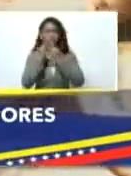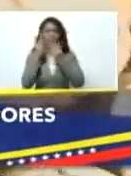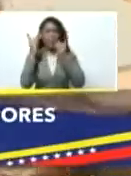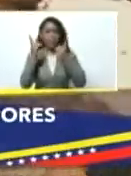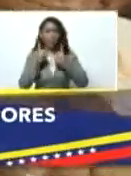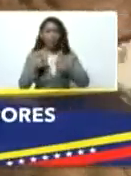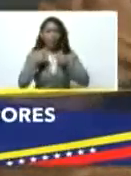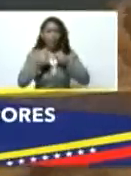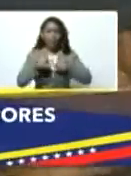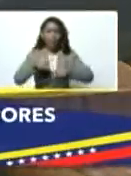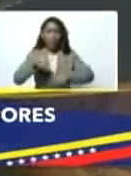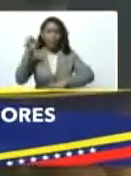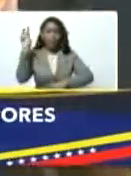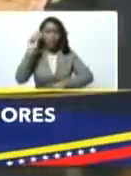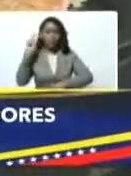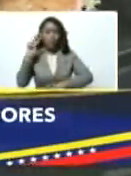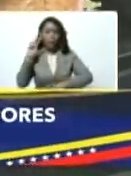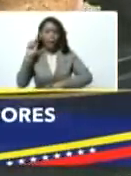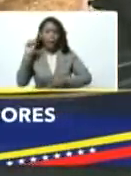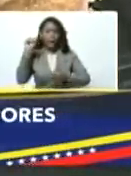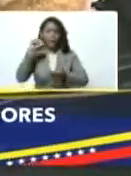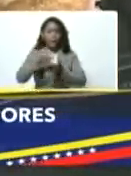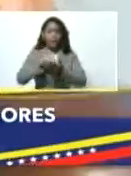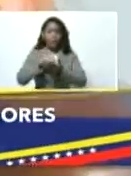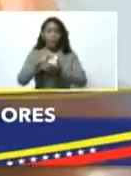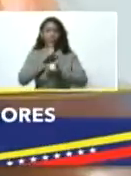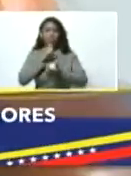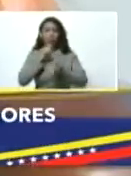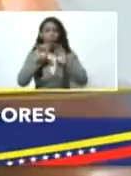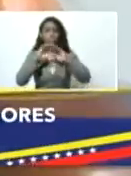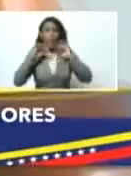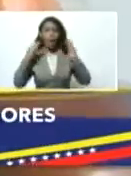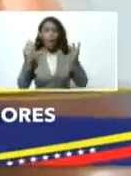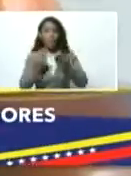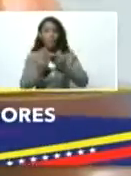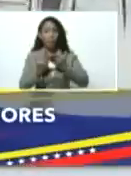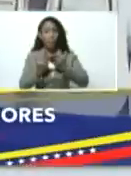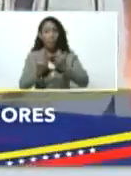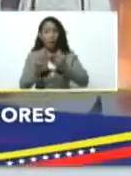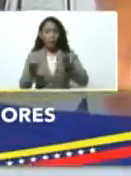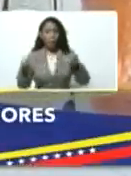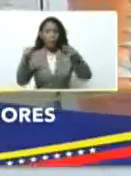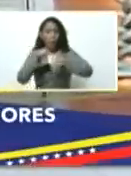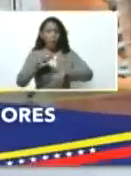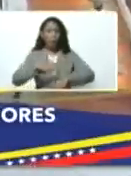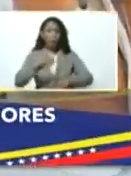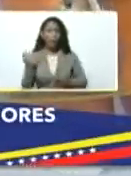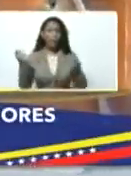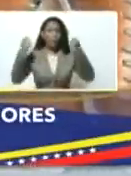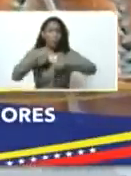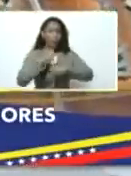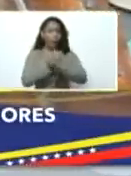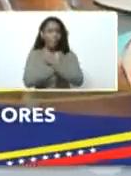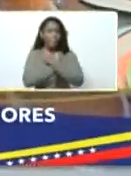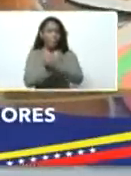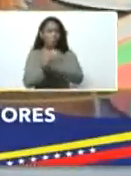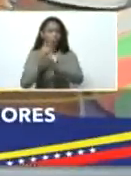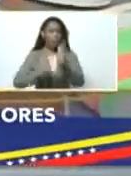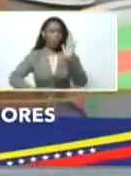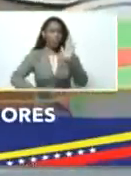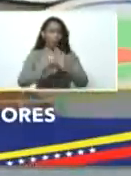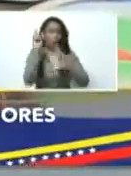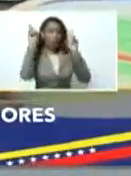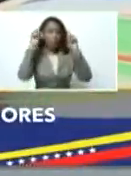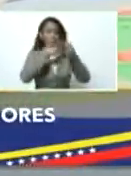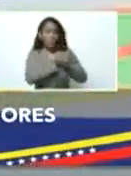decidido quedarse en Venezuela en medio de las dificultades de la pandemia, del bloqueo, y poder apostarle con mucho amor al desarrollo de las